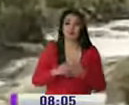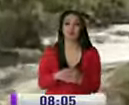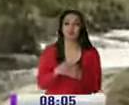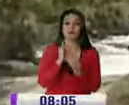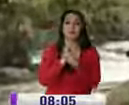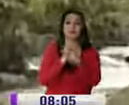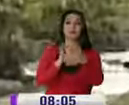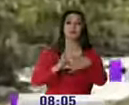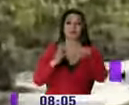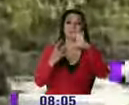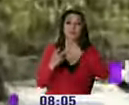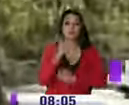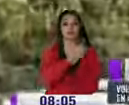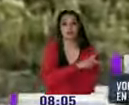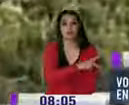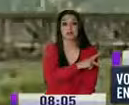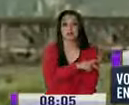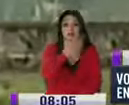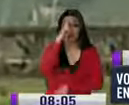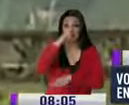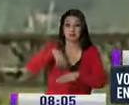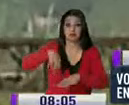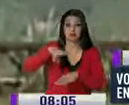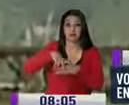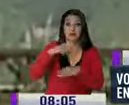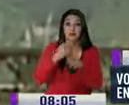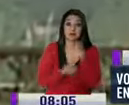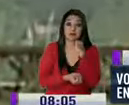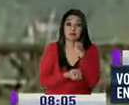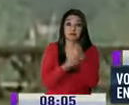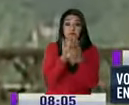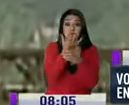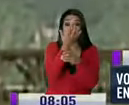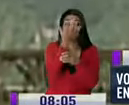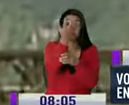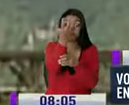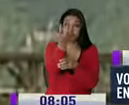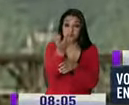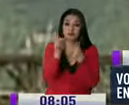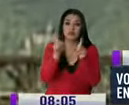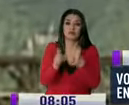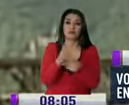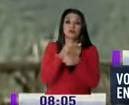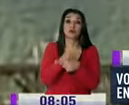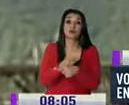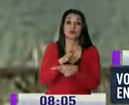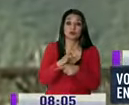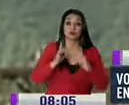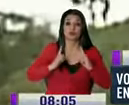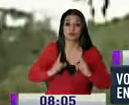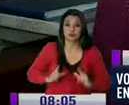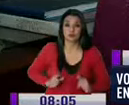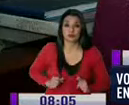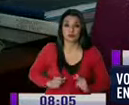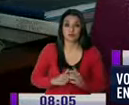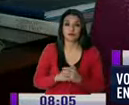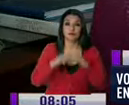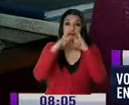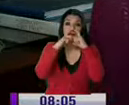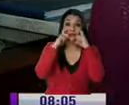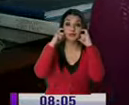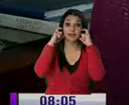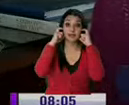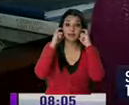de la Politécnica Nacional recomienda, en el caso de que la ceniza llegue a un lugar poblado, tomar medidas para precautelar la salud de la sociedad. Usar